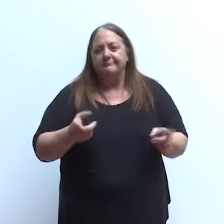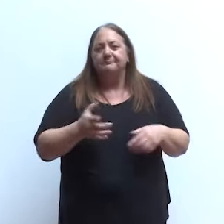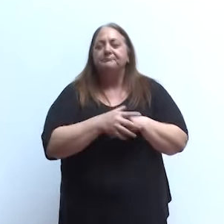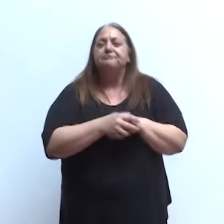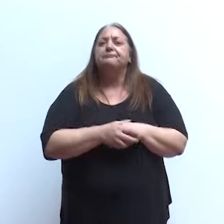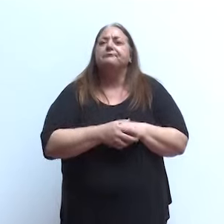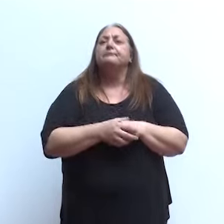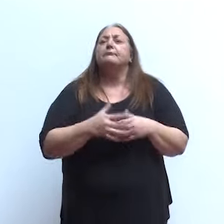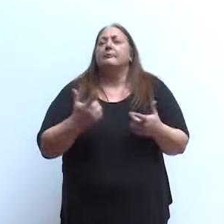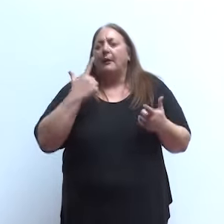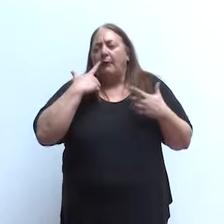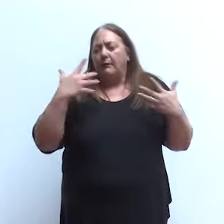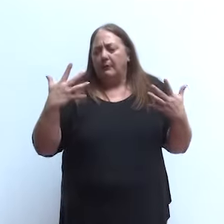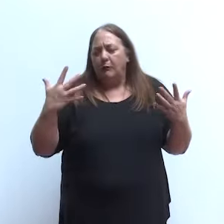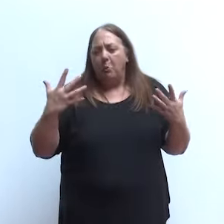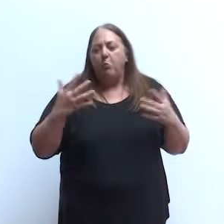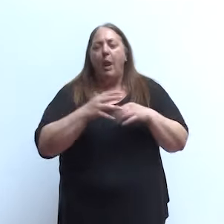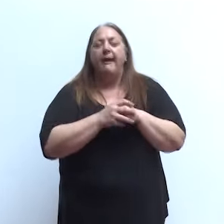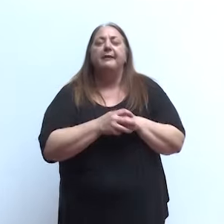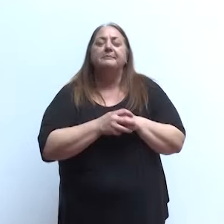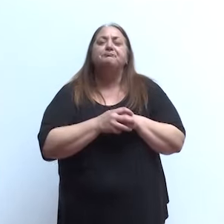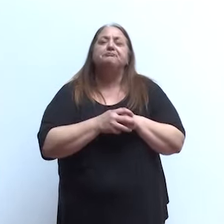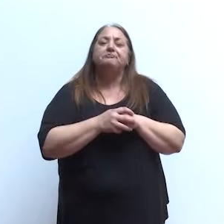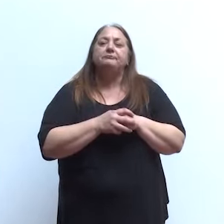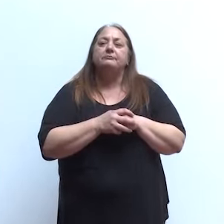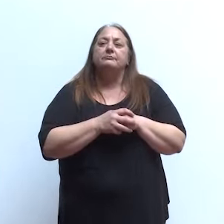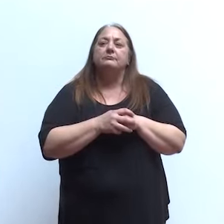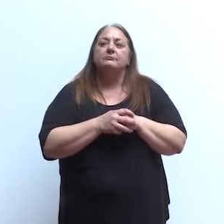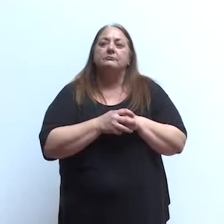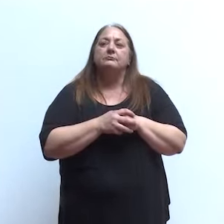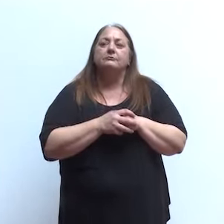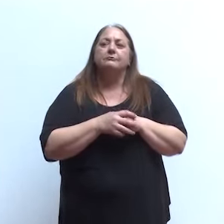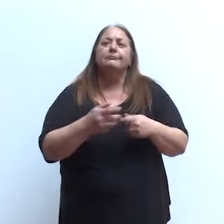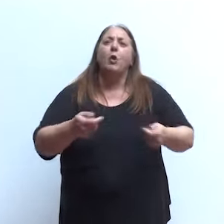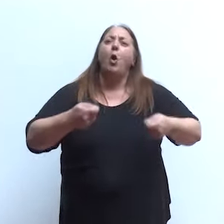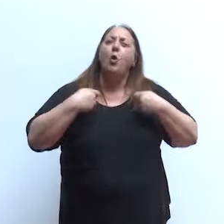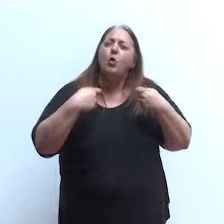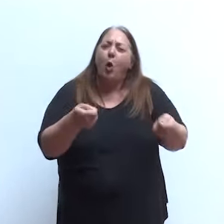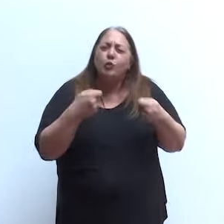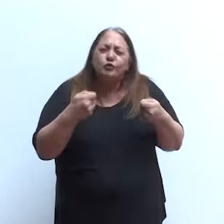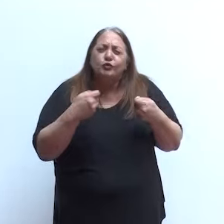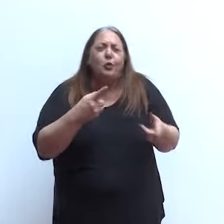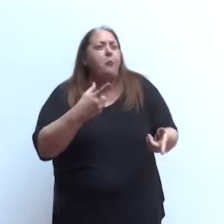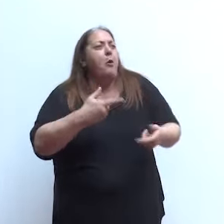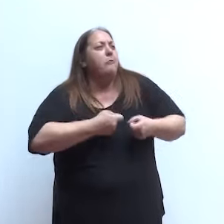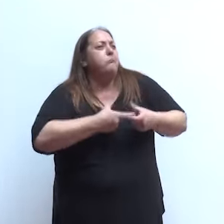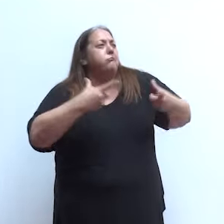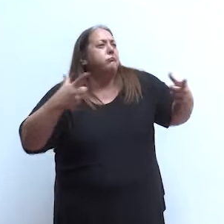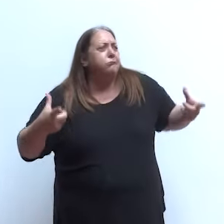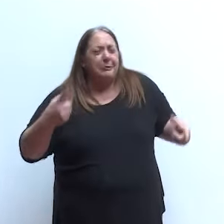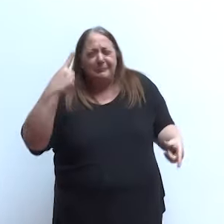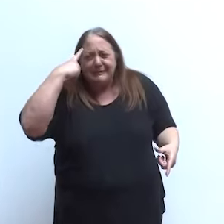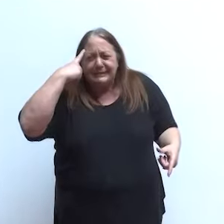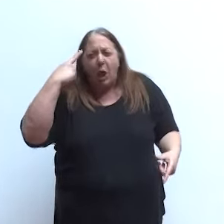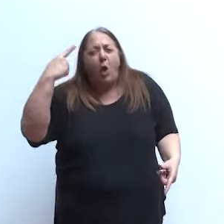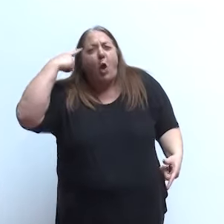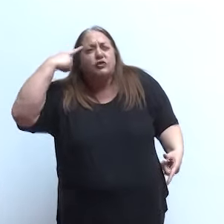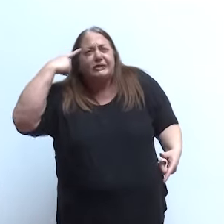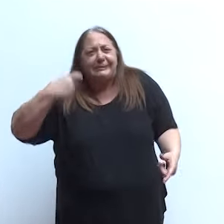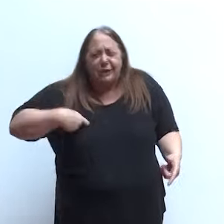todos eh No y y el consumo no genera conciencia social sino genera más ganas de querer seguir consumiendo